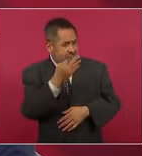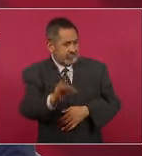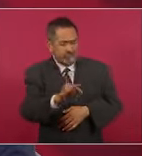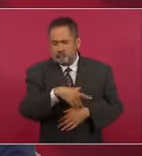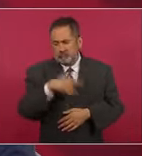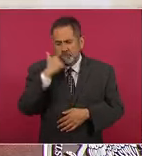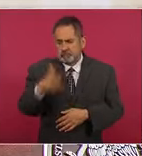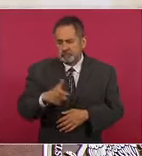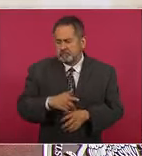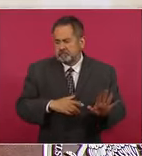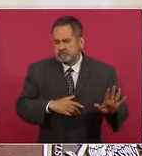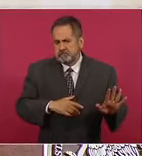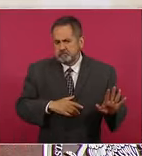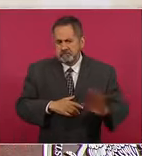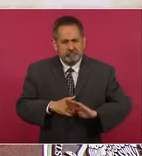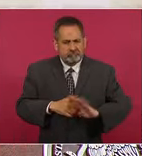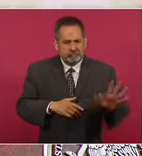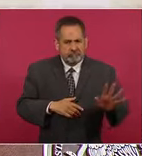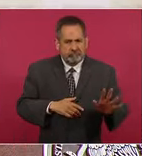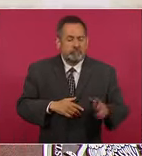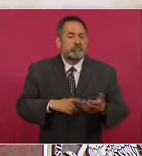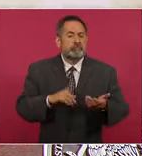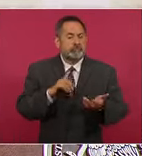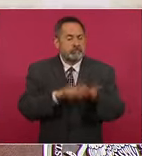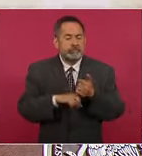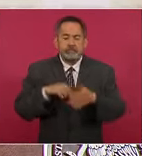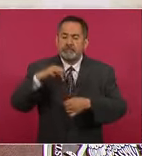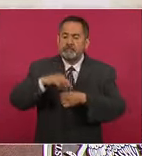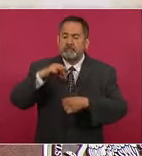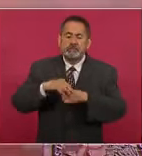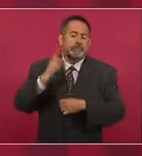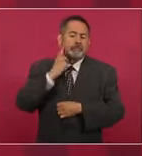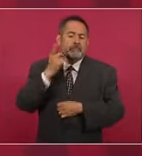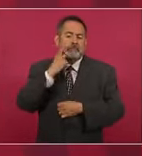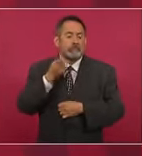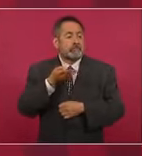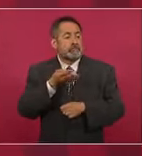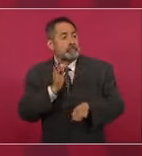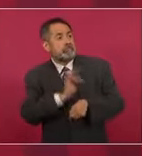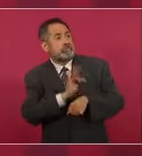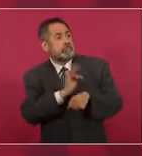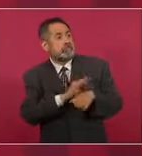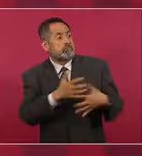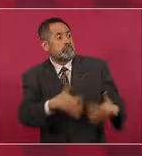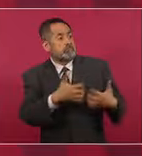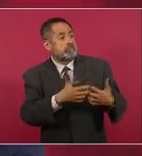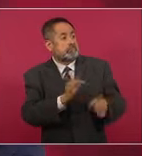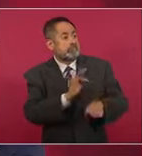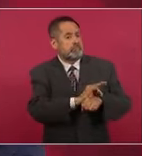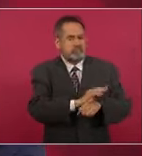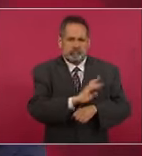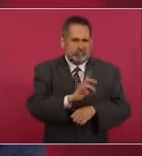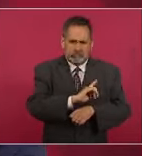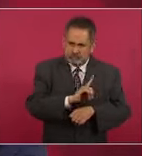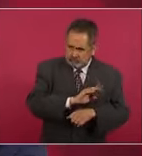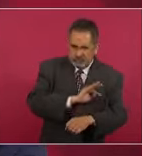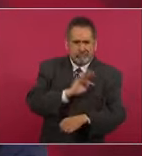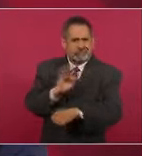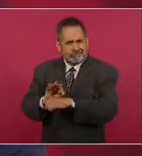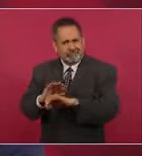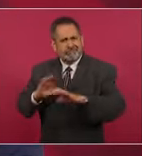No se elige a los diputados para proteger a empresas extranjeras.